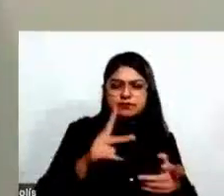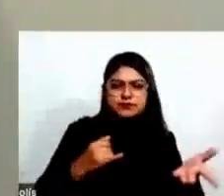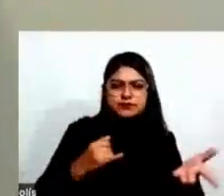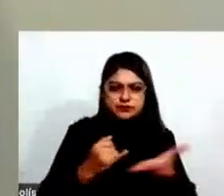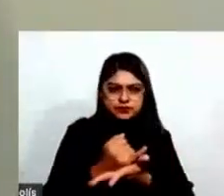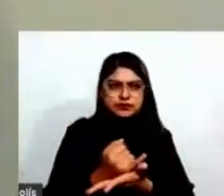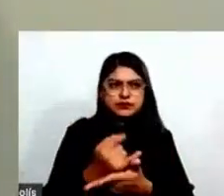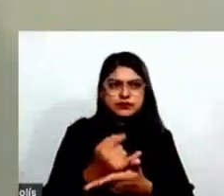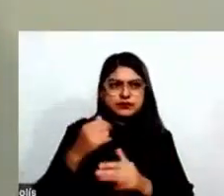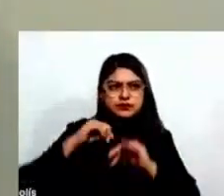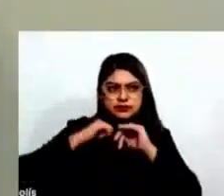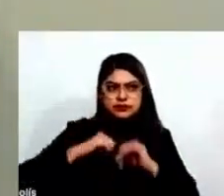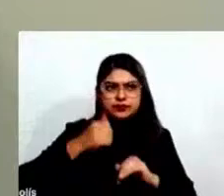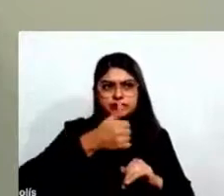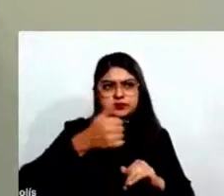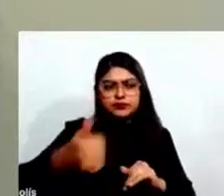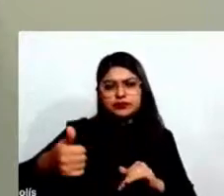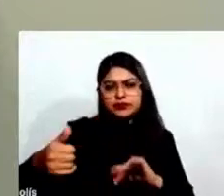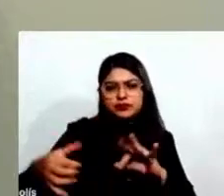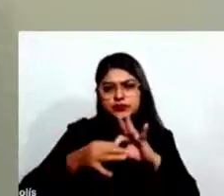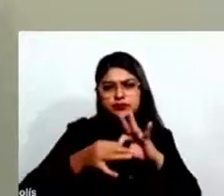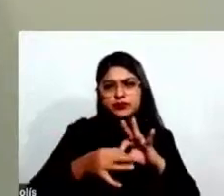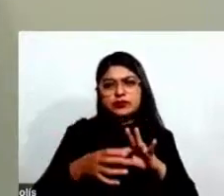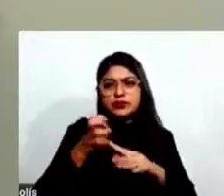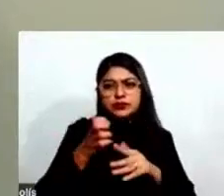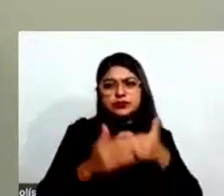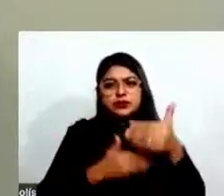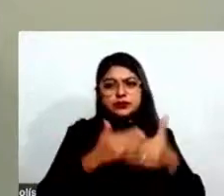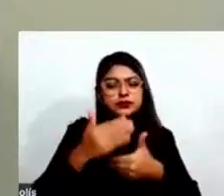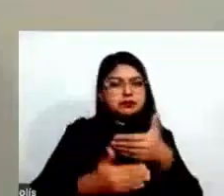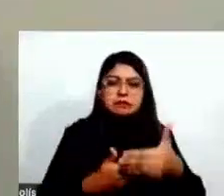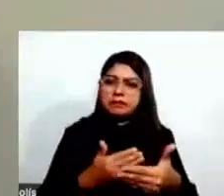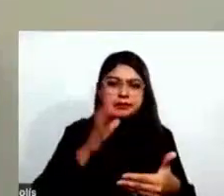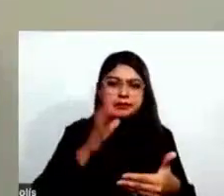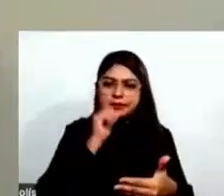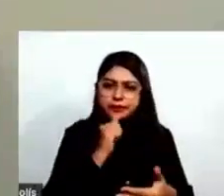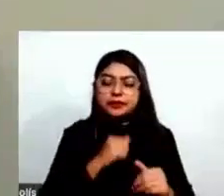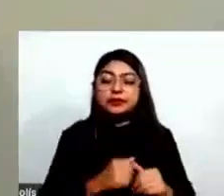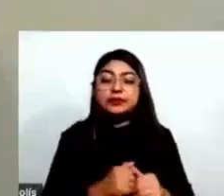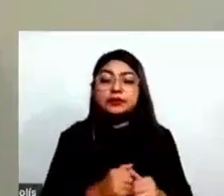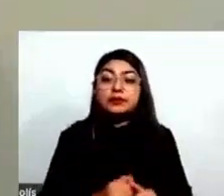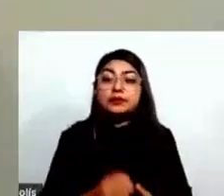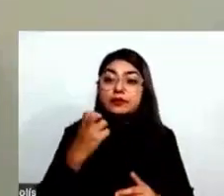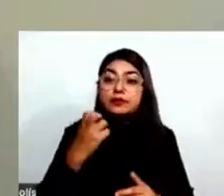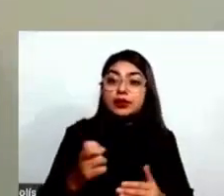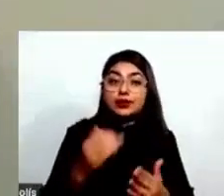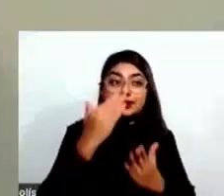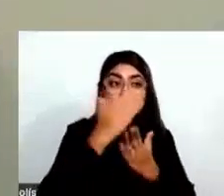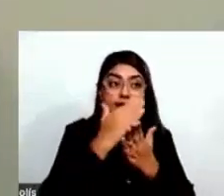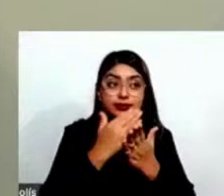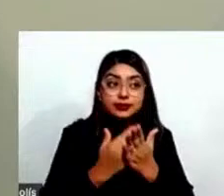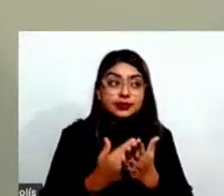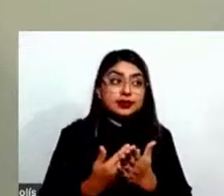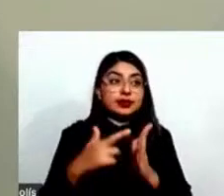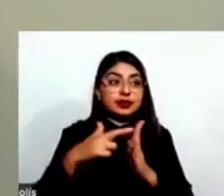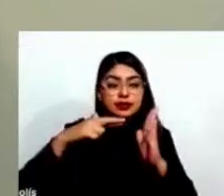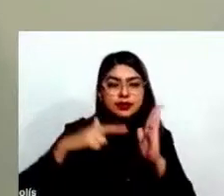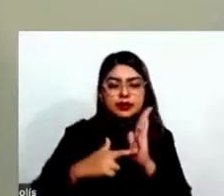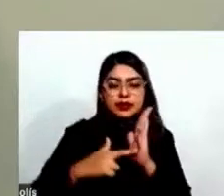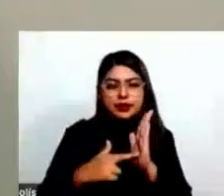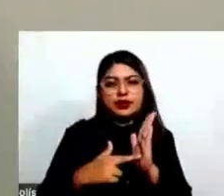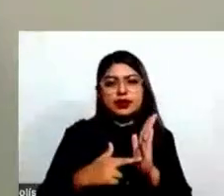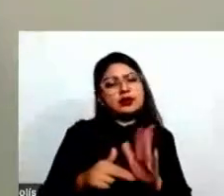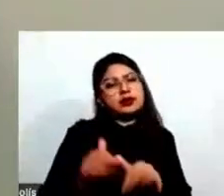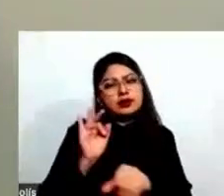esos procesos. Esta serie de garantías procedimentales a su vez se extienden también a los